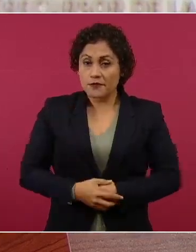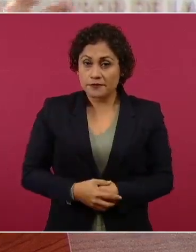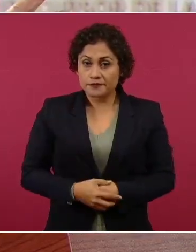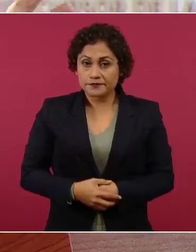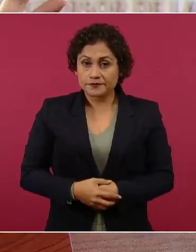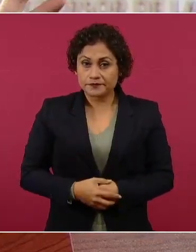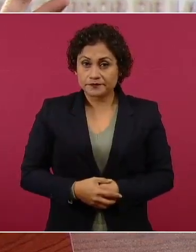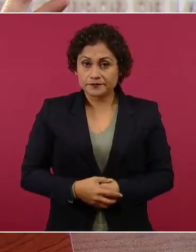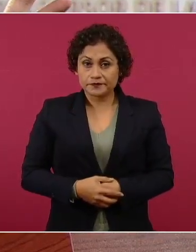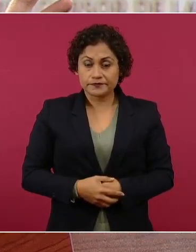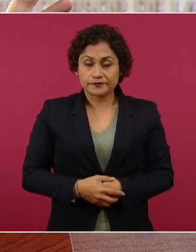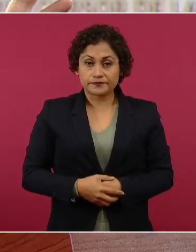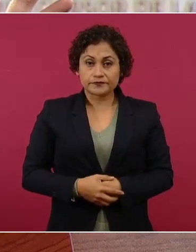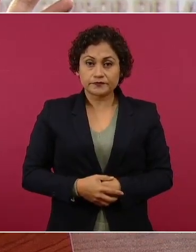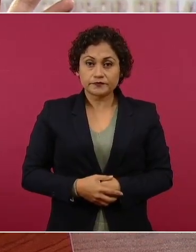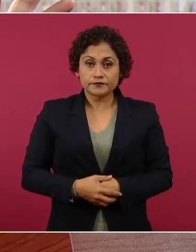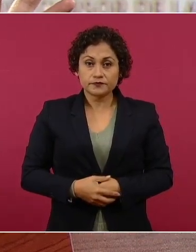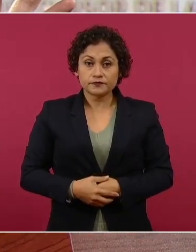Nuevas,